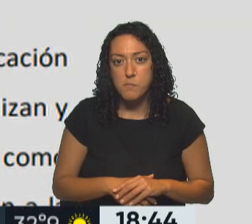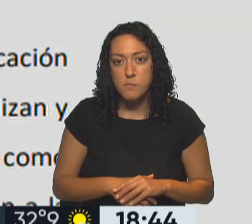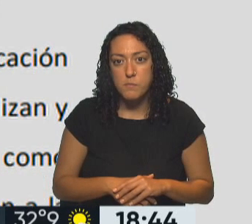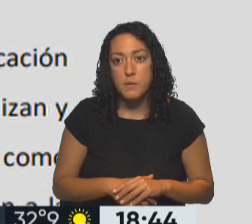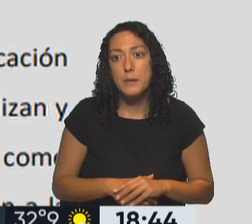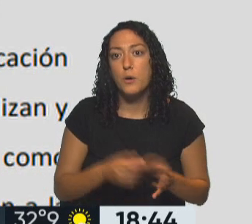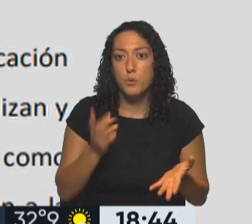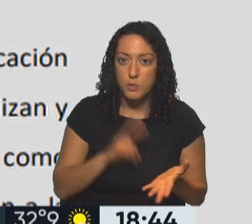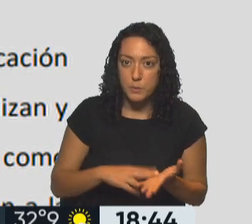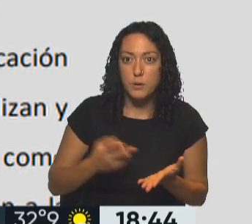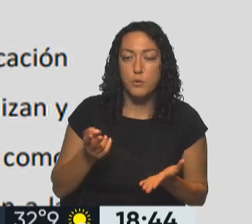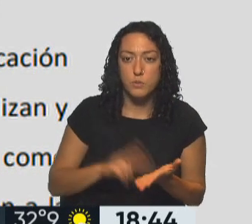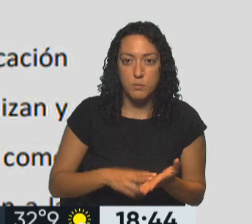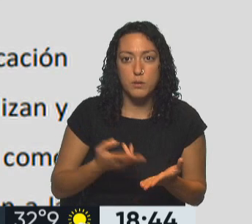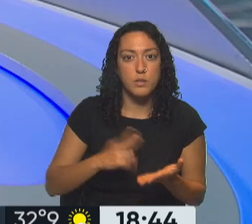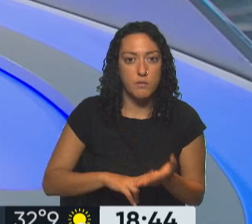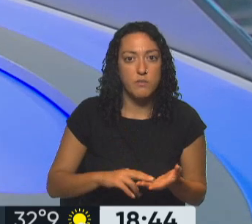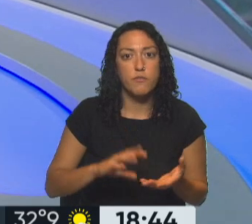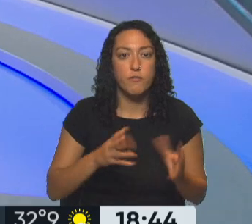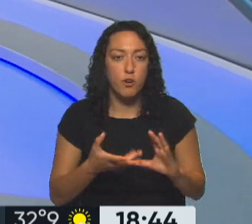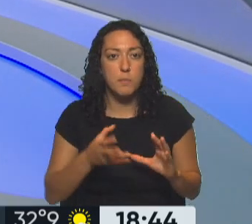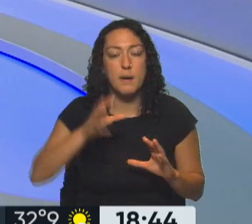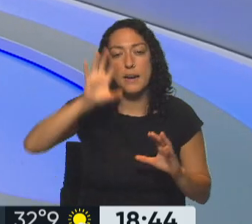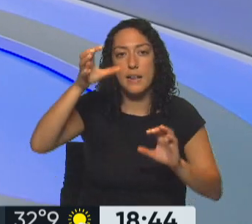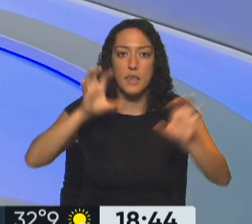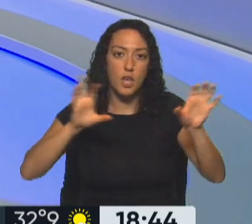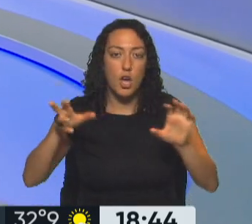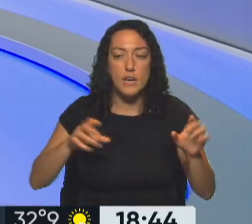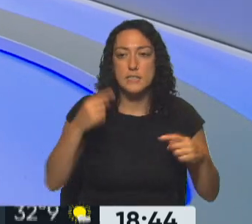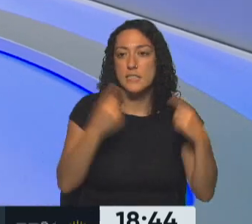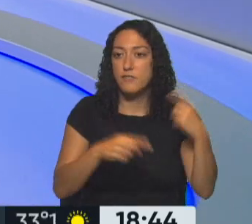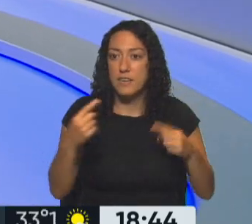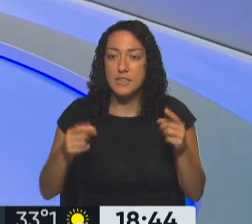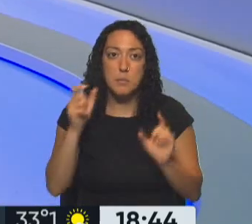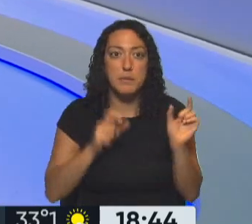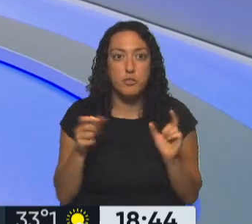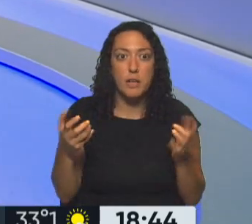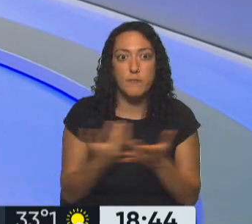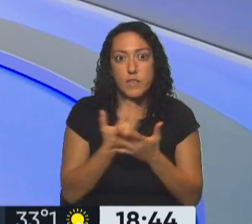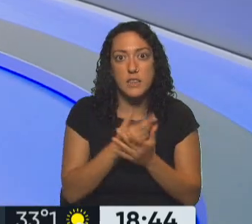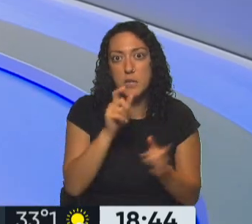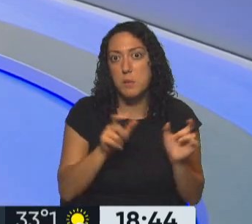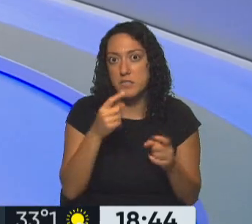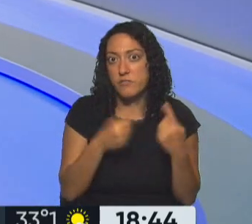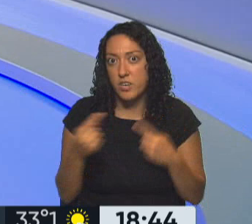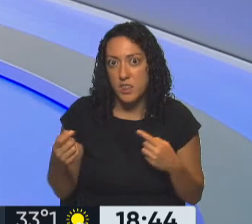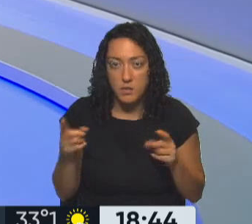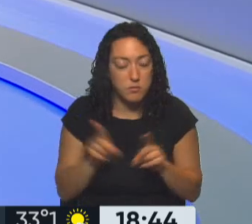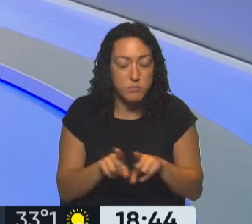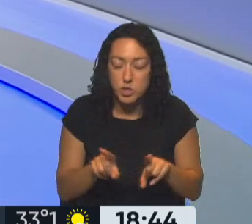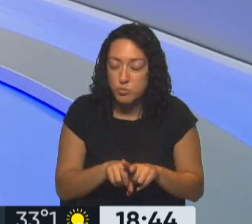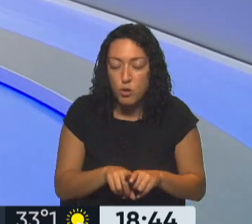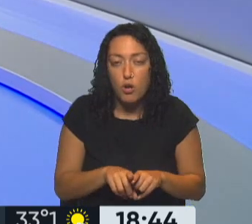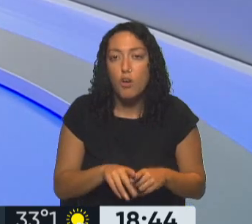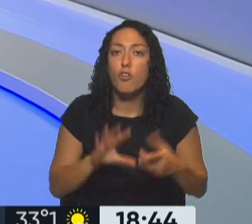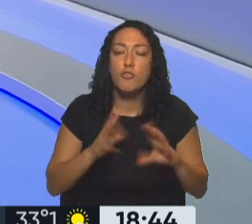esto se repite a nivel de diferentes regiones con diferentes víctimas Entonces eso es lo que nos preocupa porque estos discursos